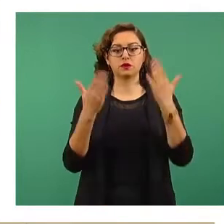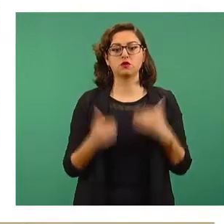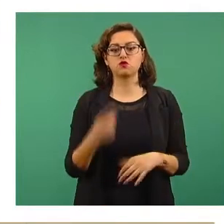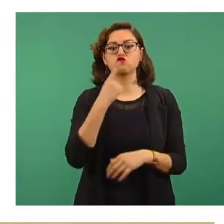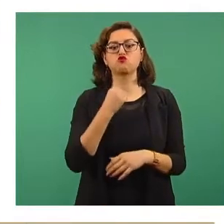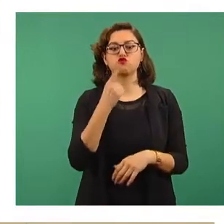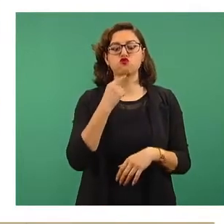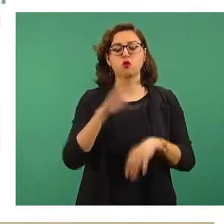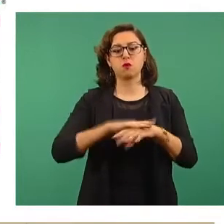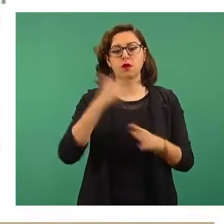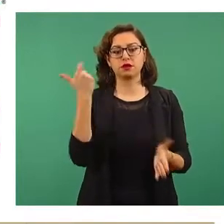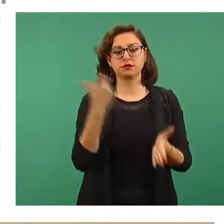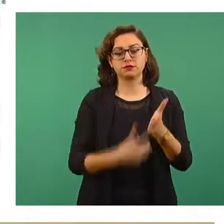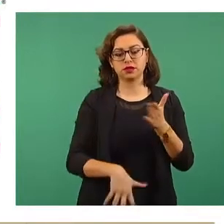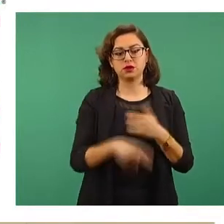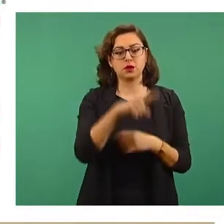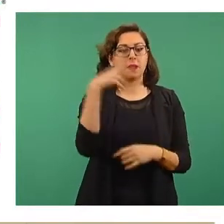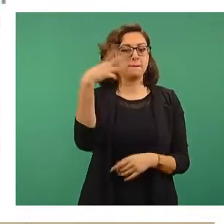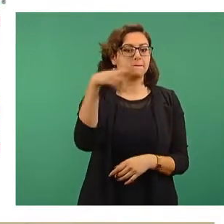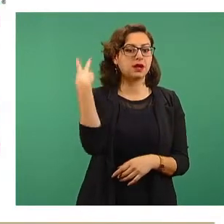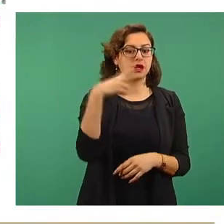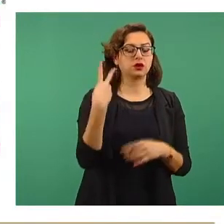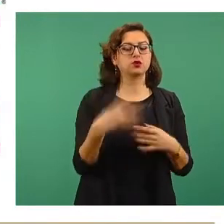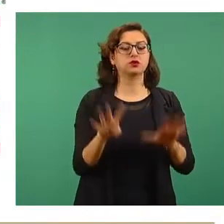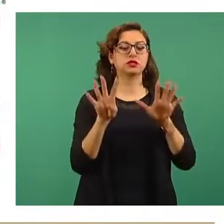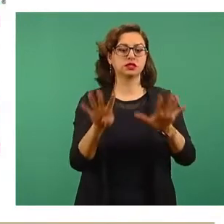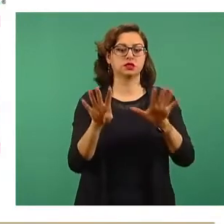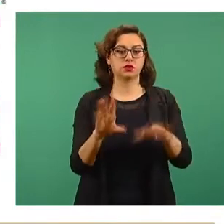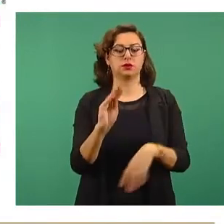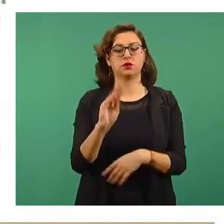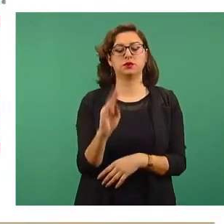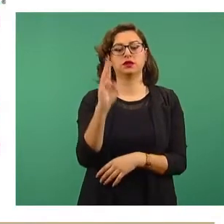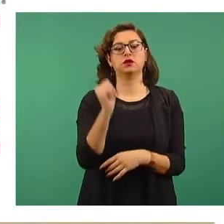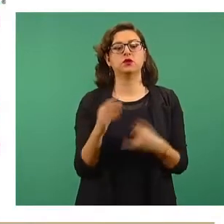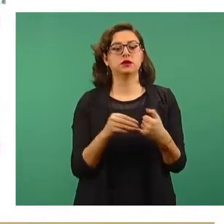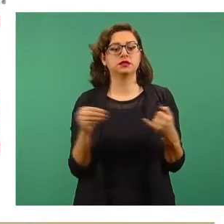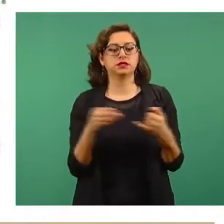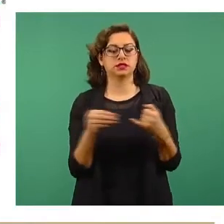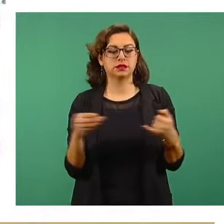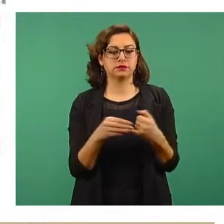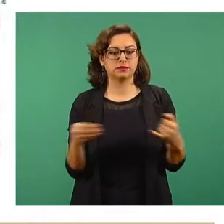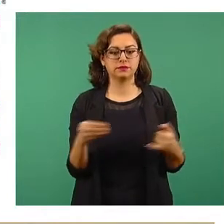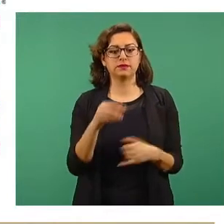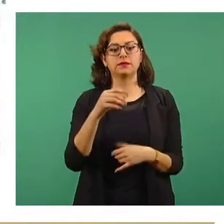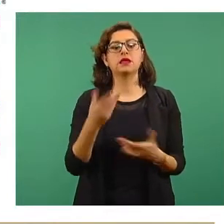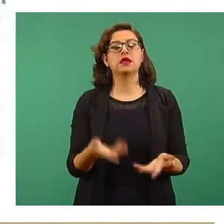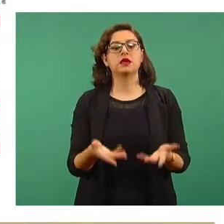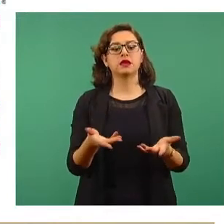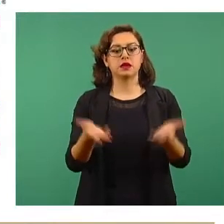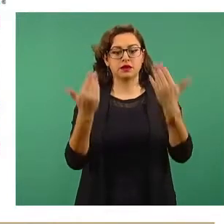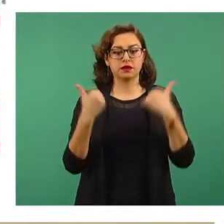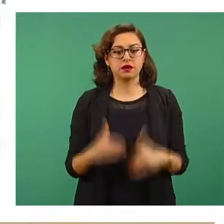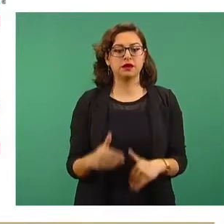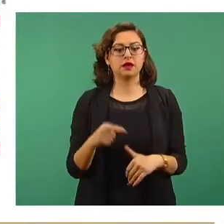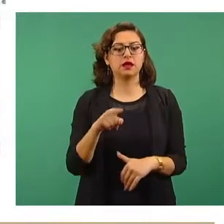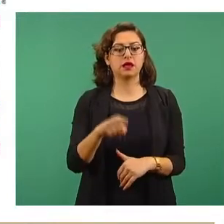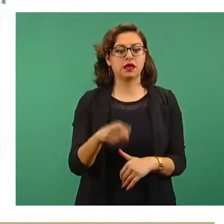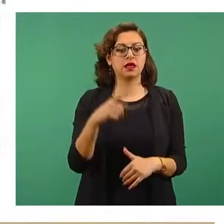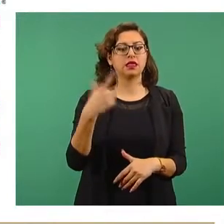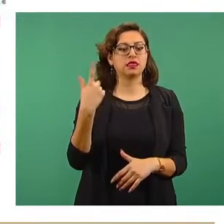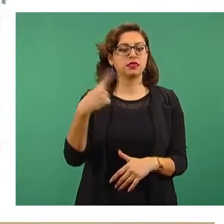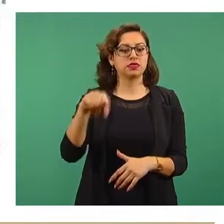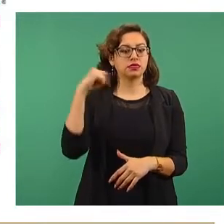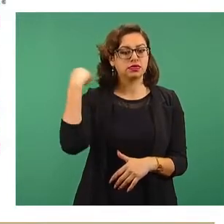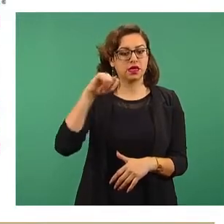más barata, la encontramos en Veracruz, Veracruz, en 19 pesos con 99 centavos de franquicia Pemex y en Centro Tabasco, en